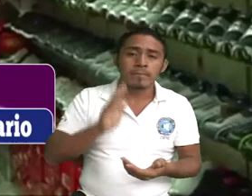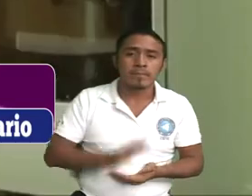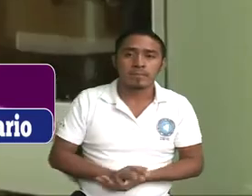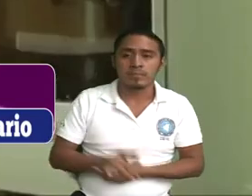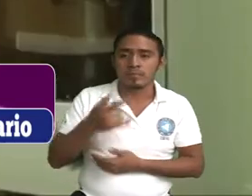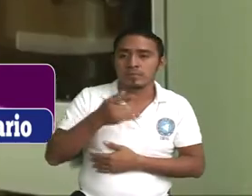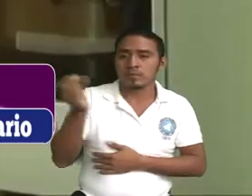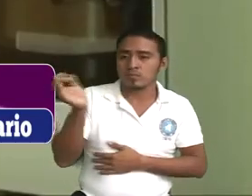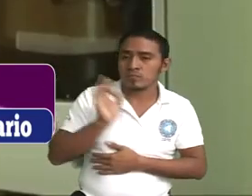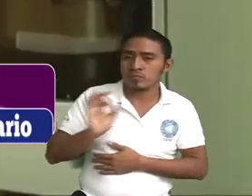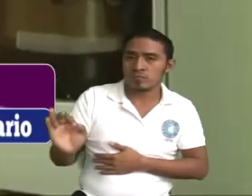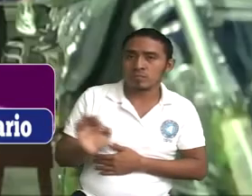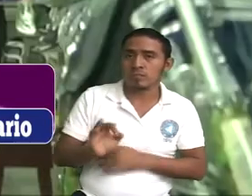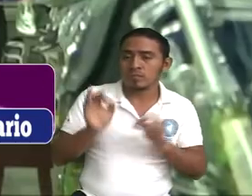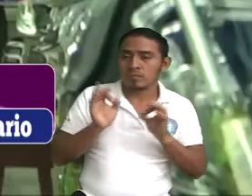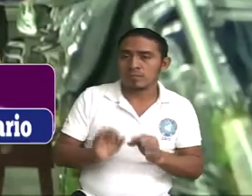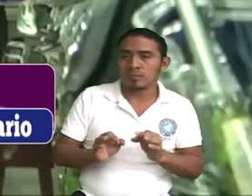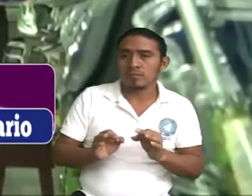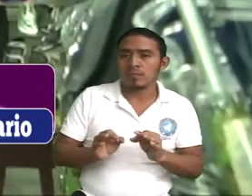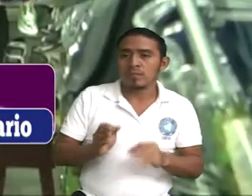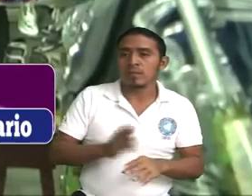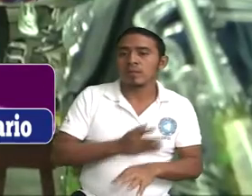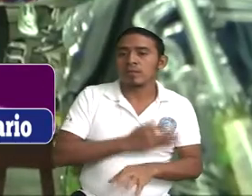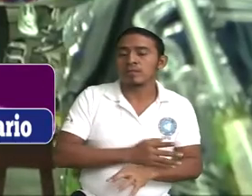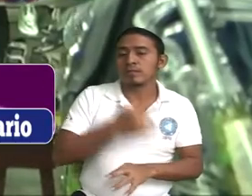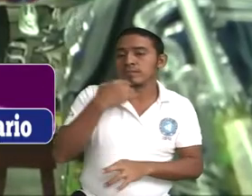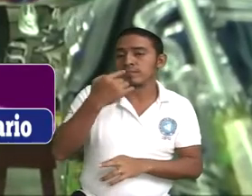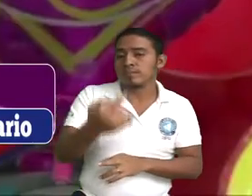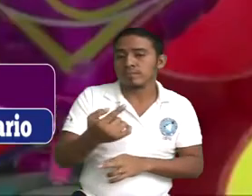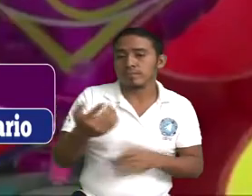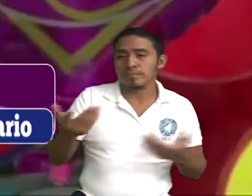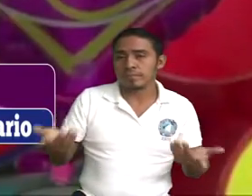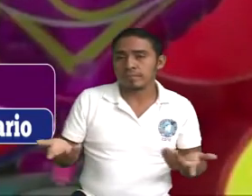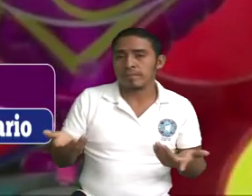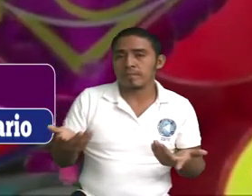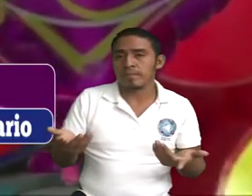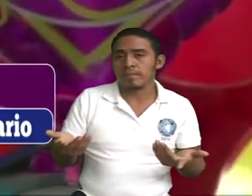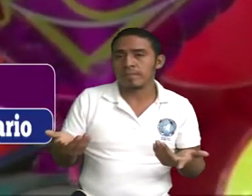una primera valoración. Ya te decía, ahí hay una